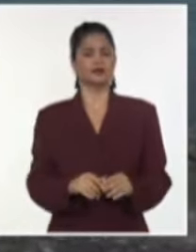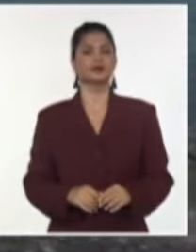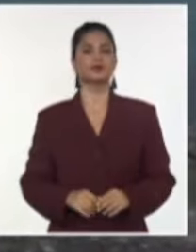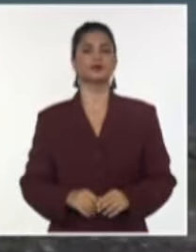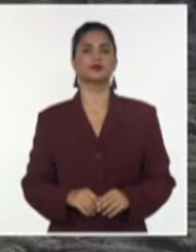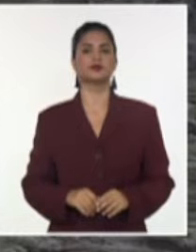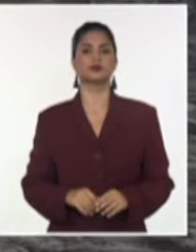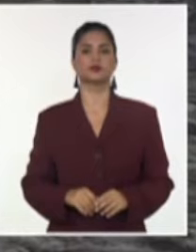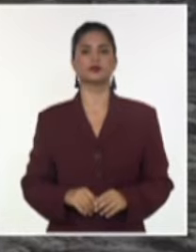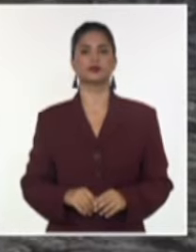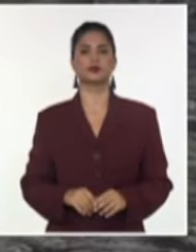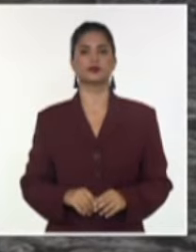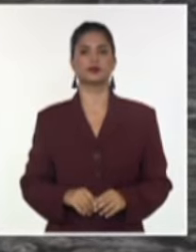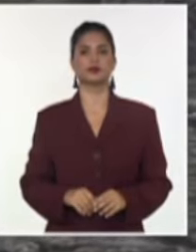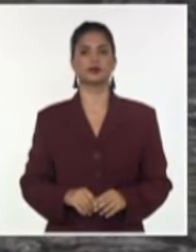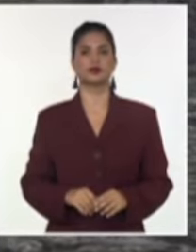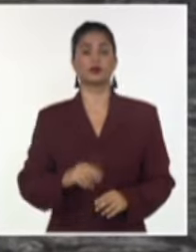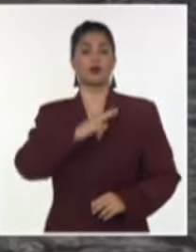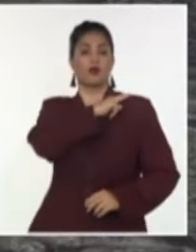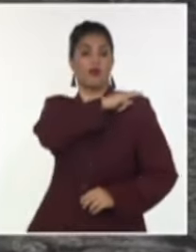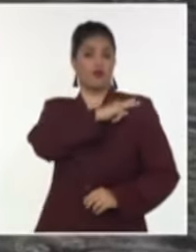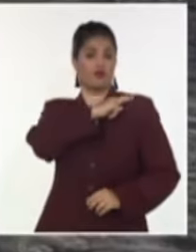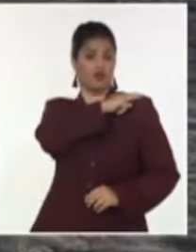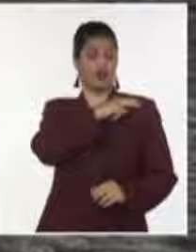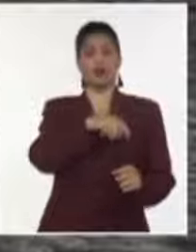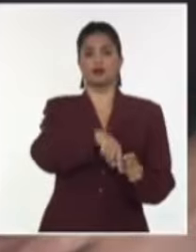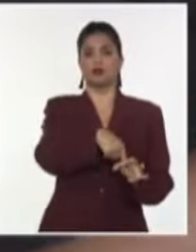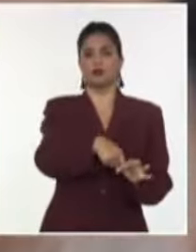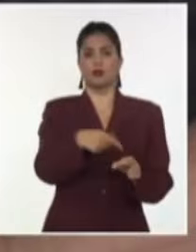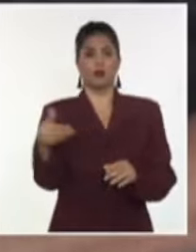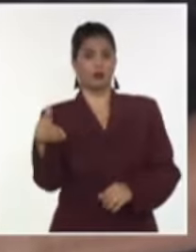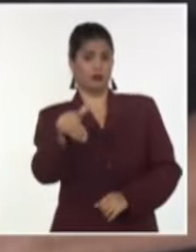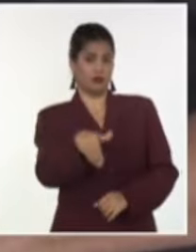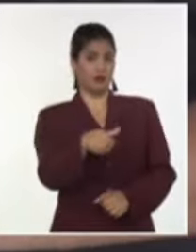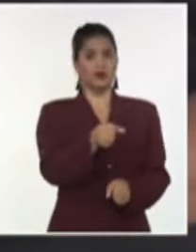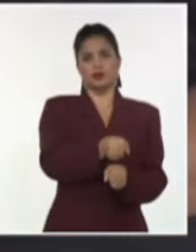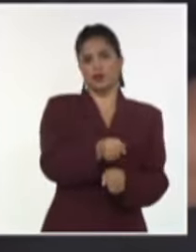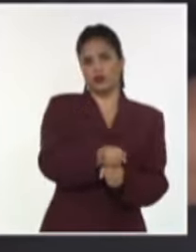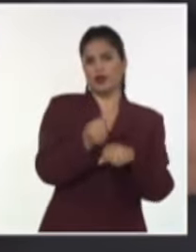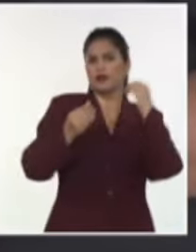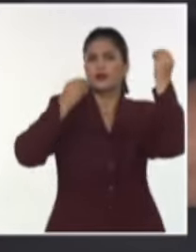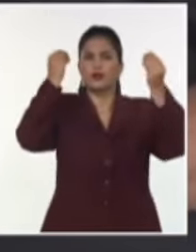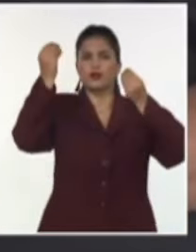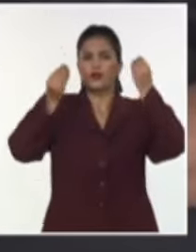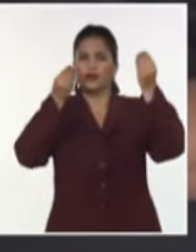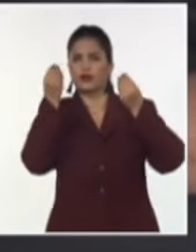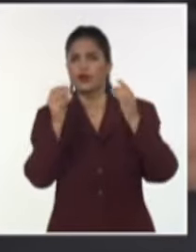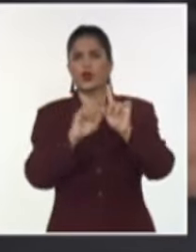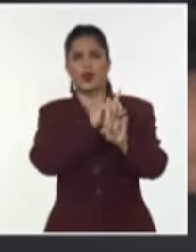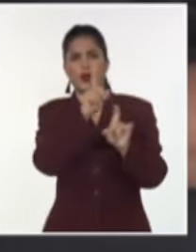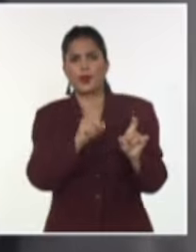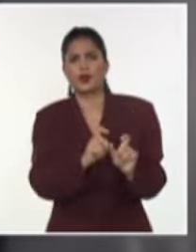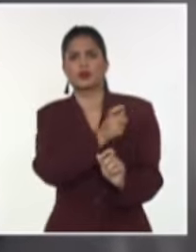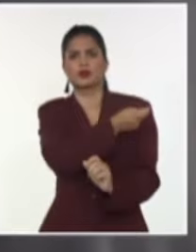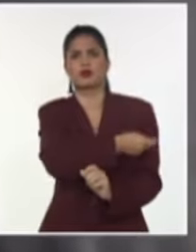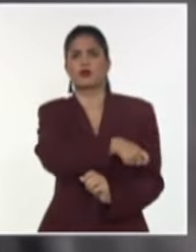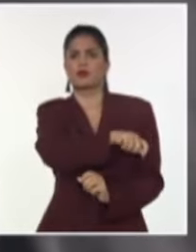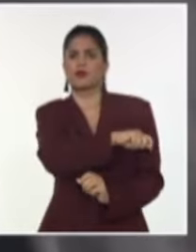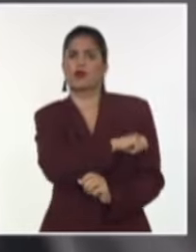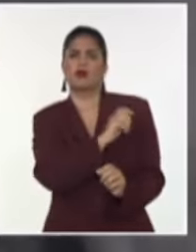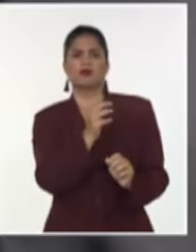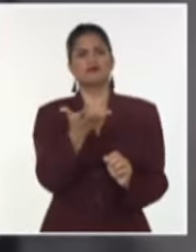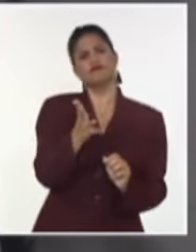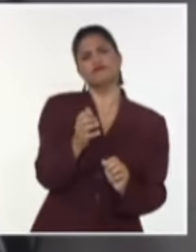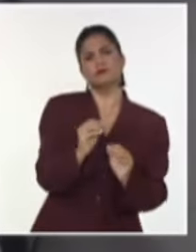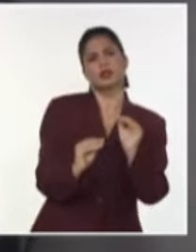manera, las principales autoridades del municipio especial se han trasladado hasta acá para acompañar a los cerca de algo más de